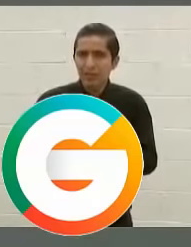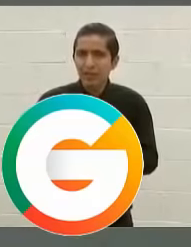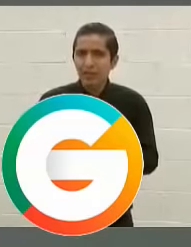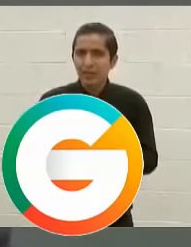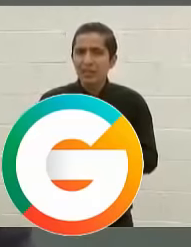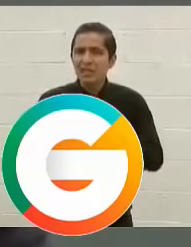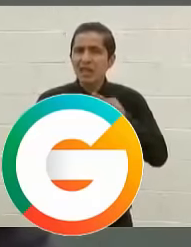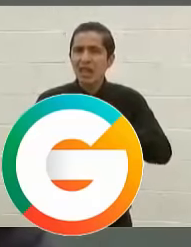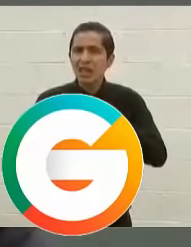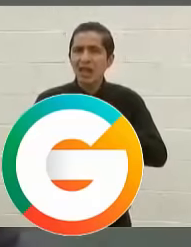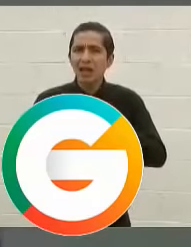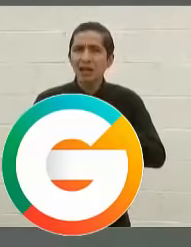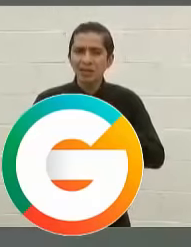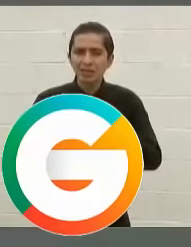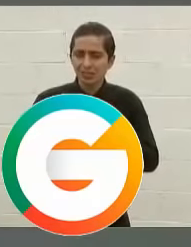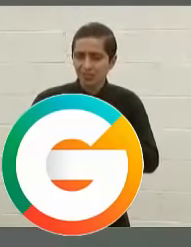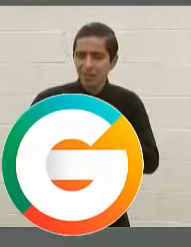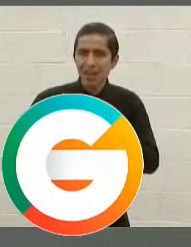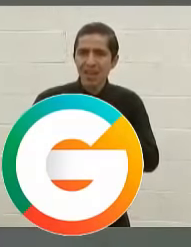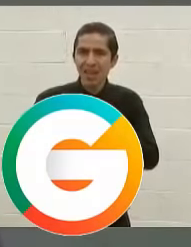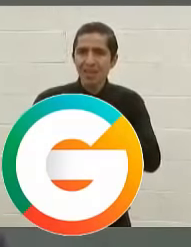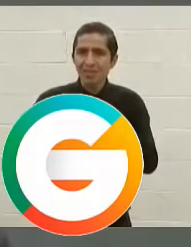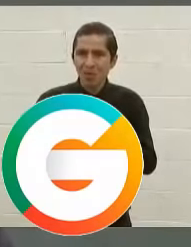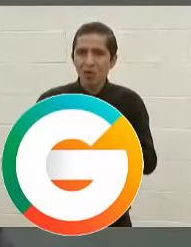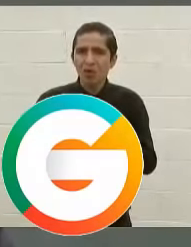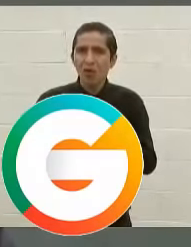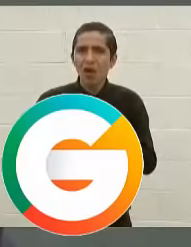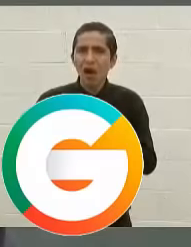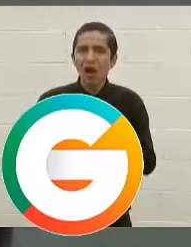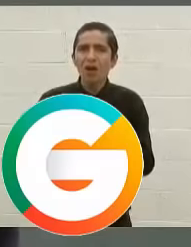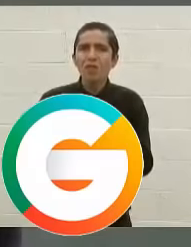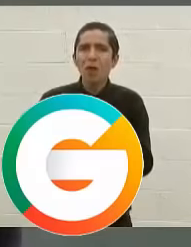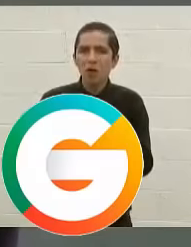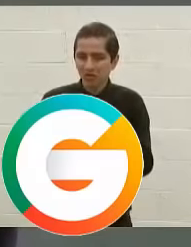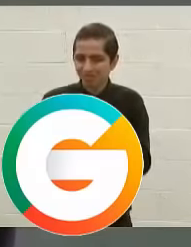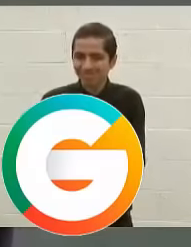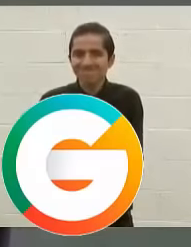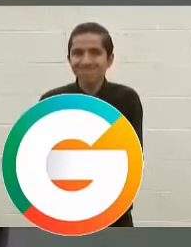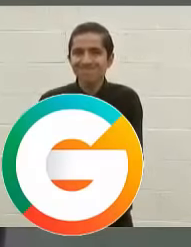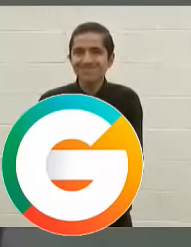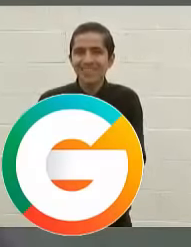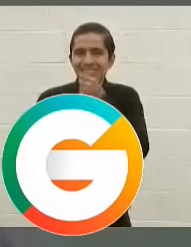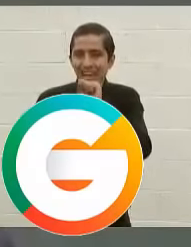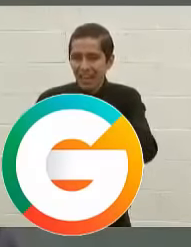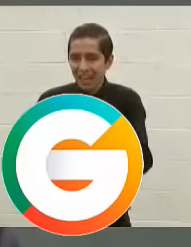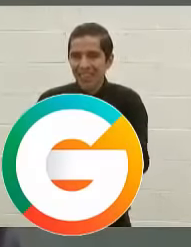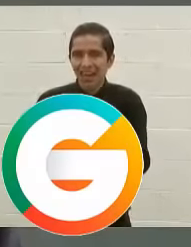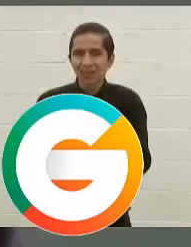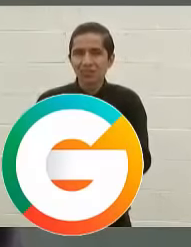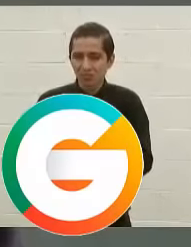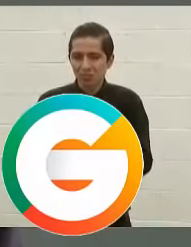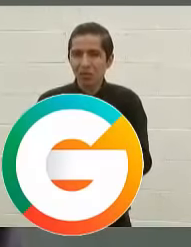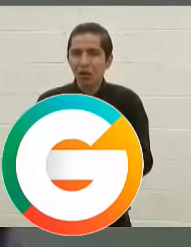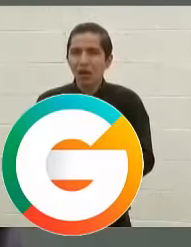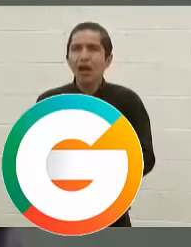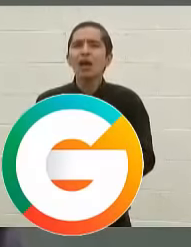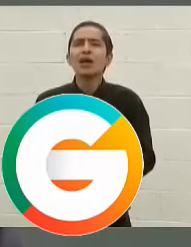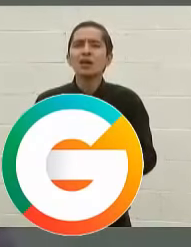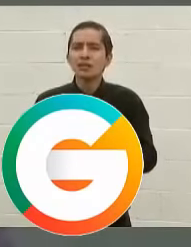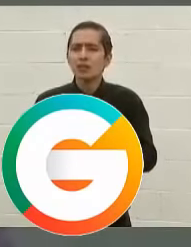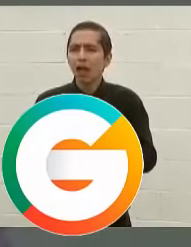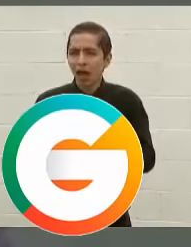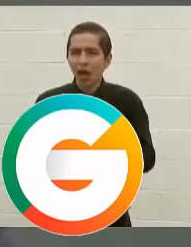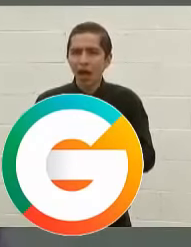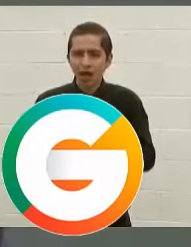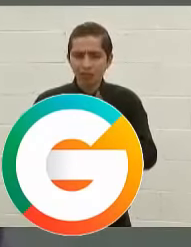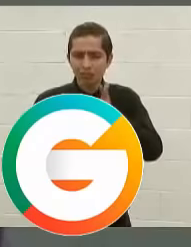se desempeñaban como parte del equipo de la ayudantía del secretario. Lo que se reporta es la ubicación de